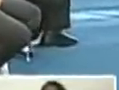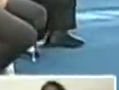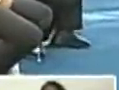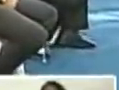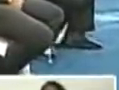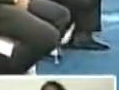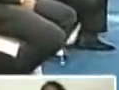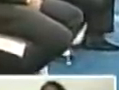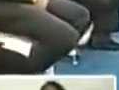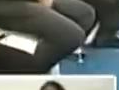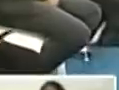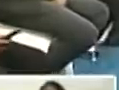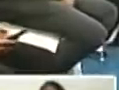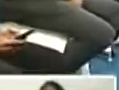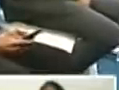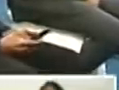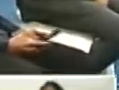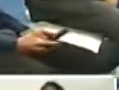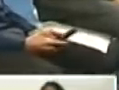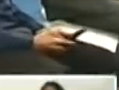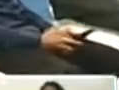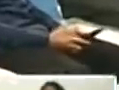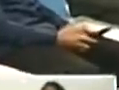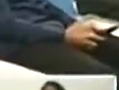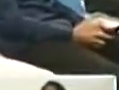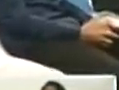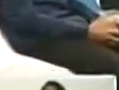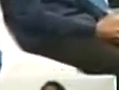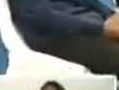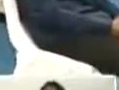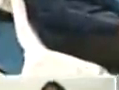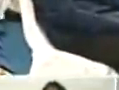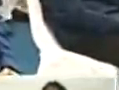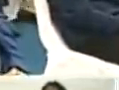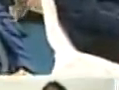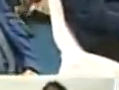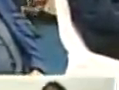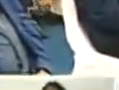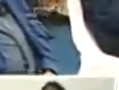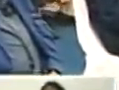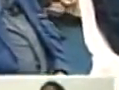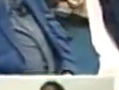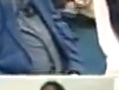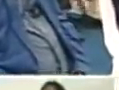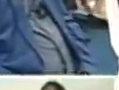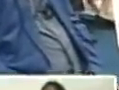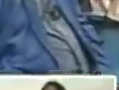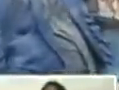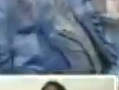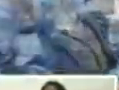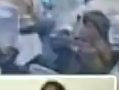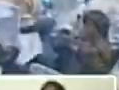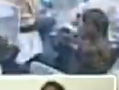Estar en el Estado Miranda y en cadena